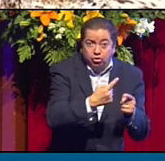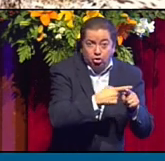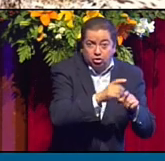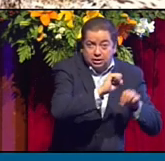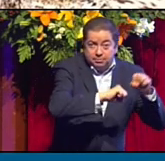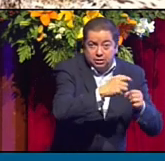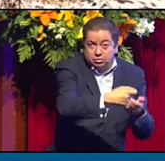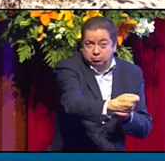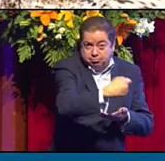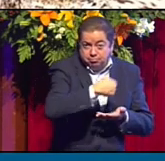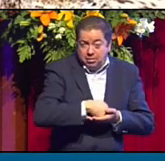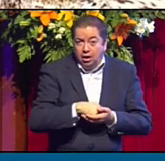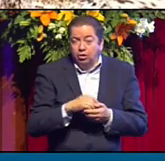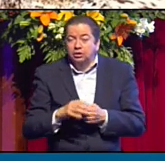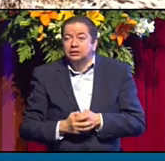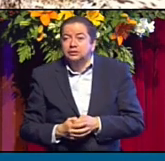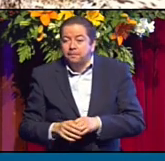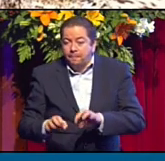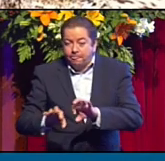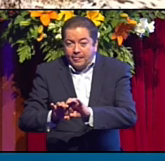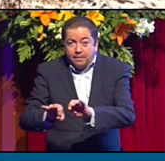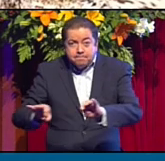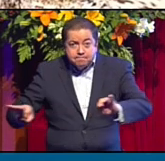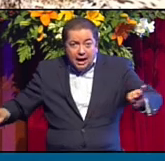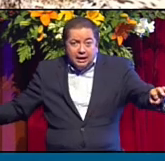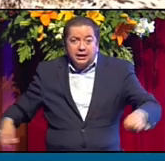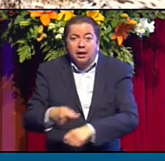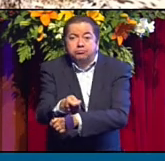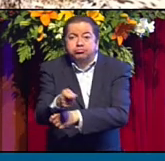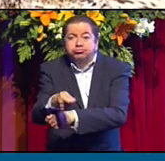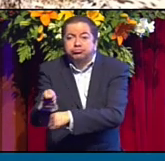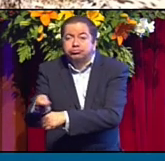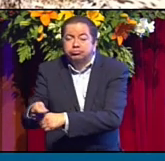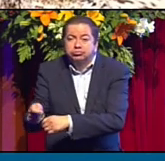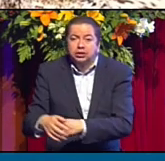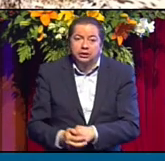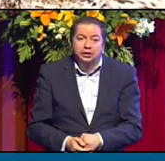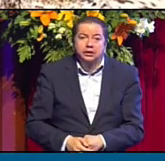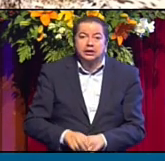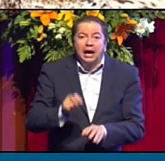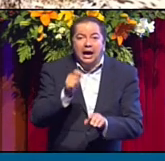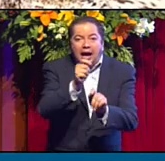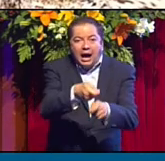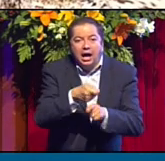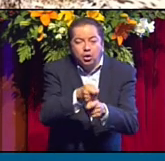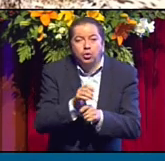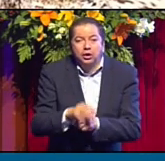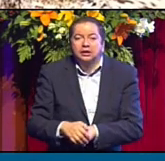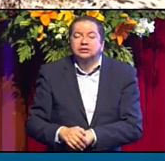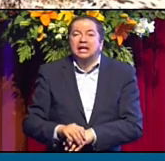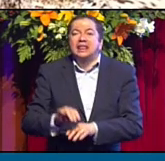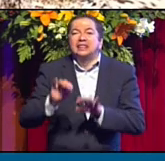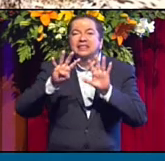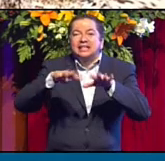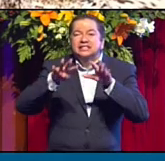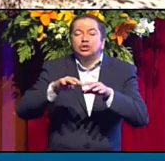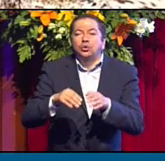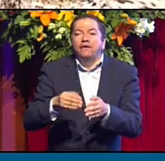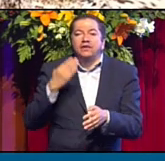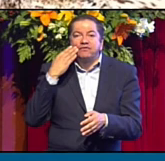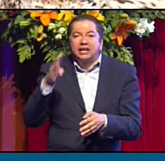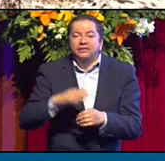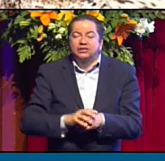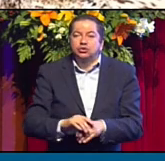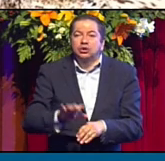vez, adquisición de mangueras para consumo humano y agricultura. 19 beneficiados por 5 millones de pesos. Ya